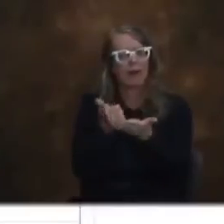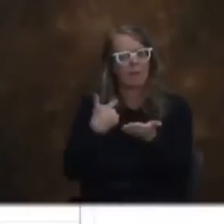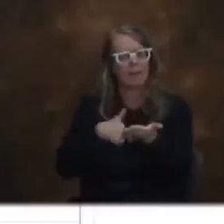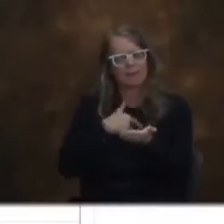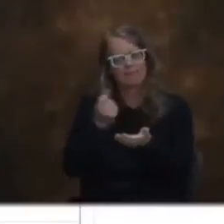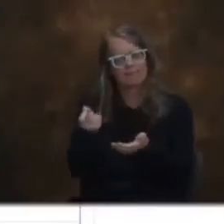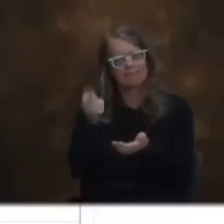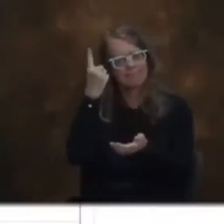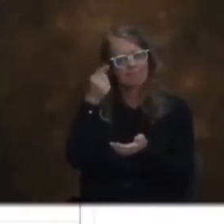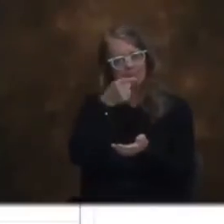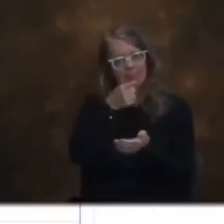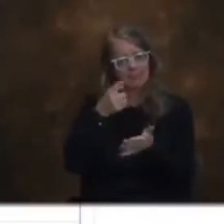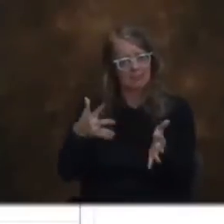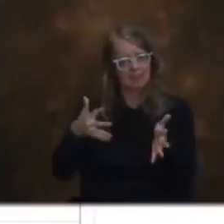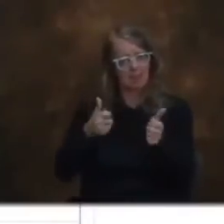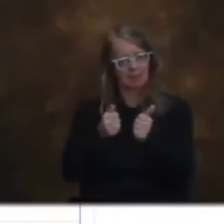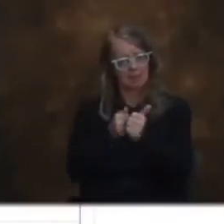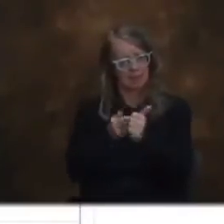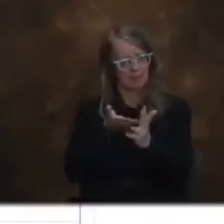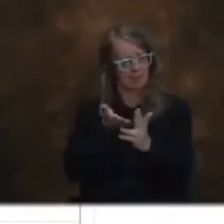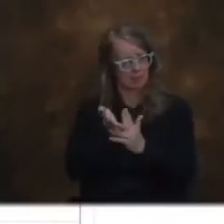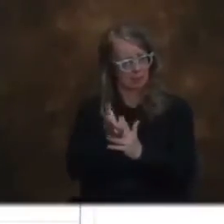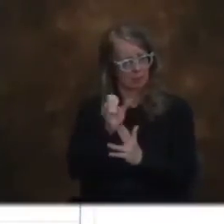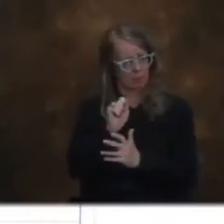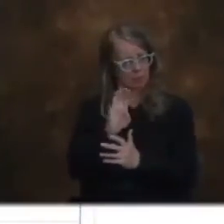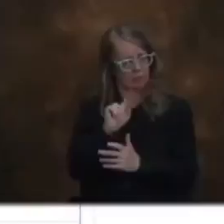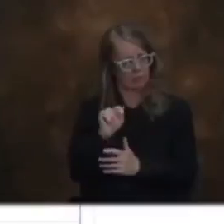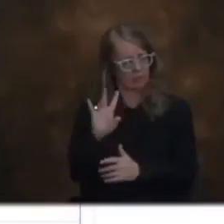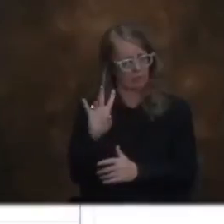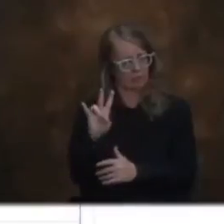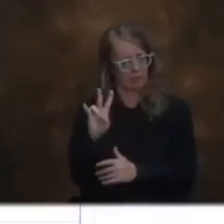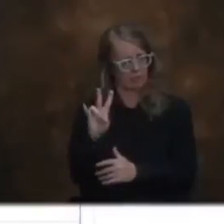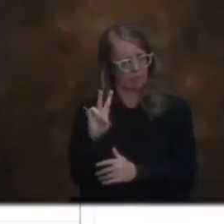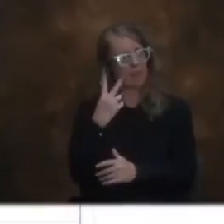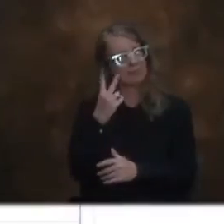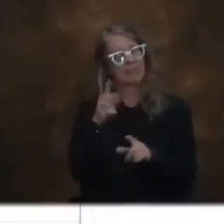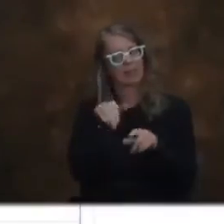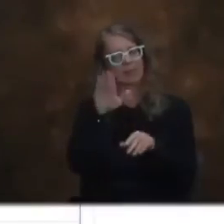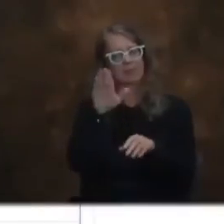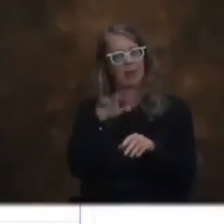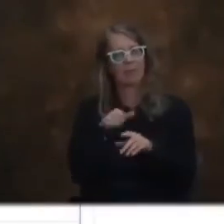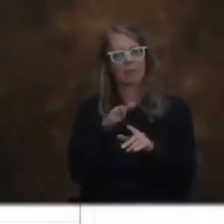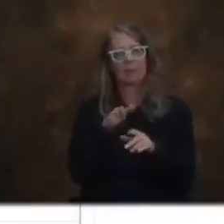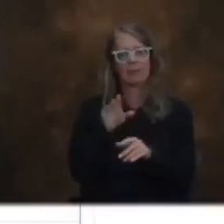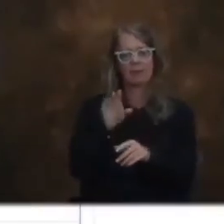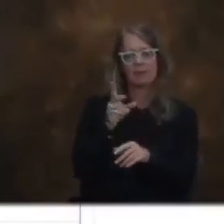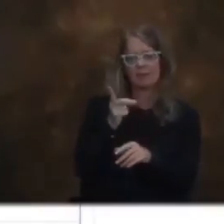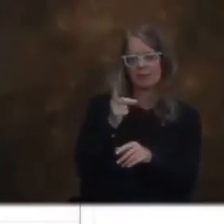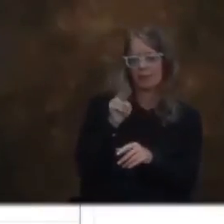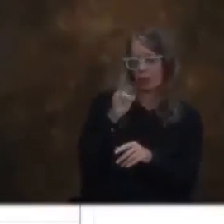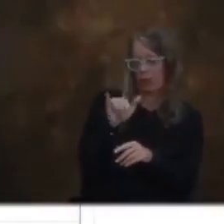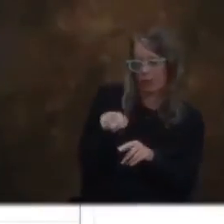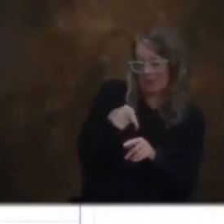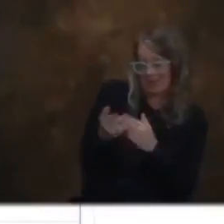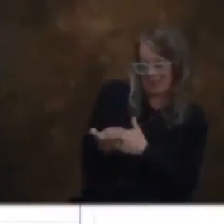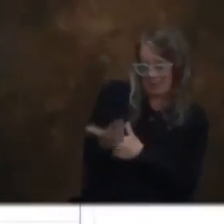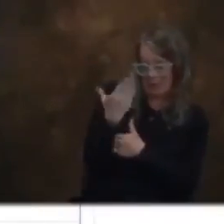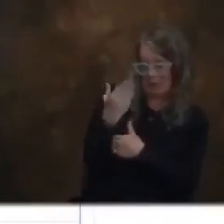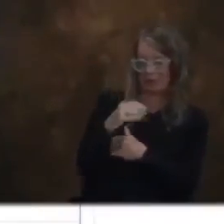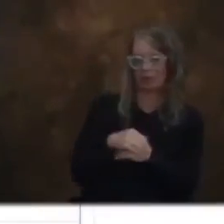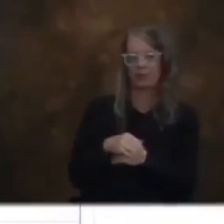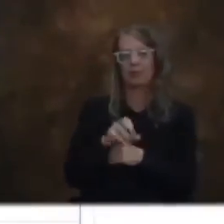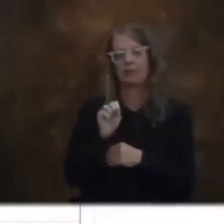actualizado hasta el 7 de septiembre y desde allí agradezco compar que haya compartido esa